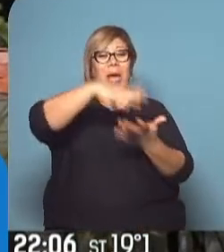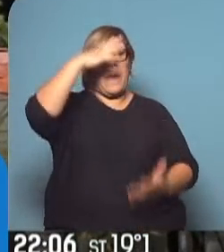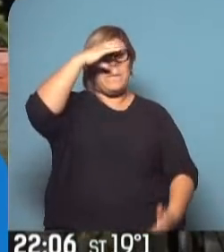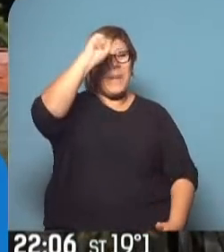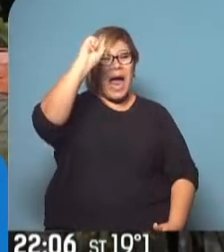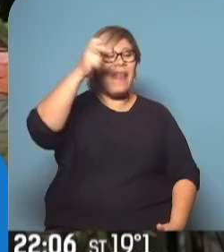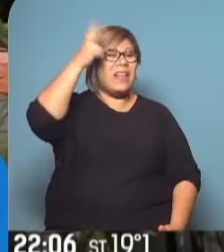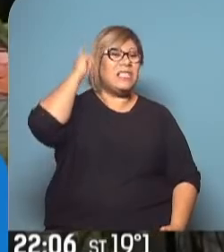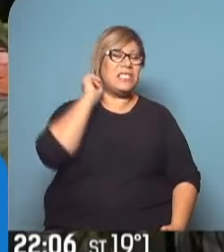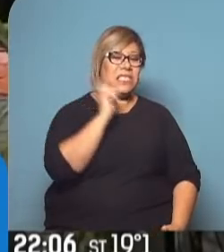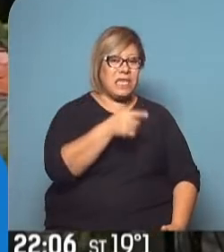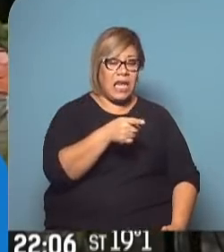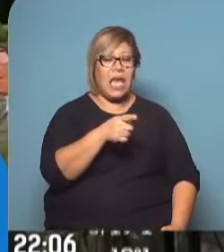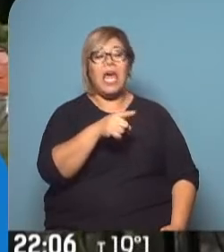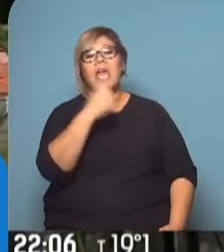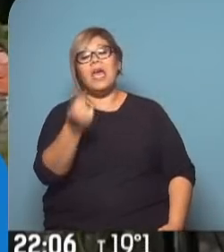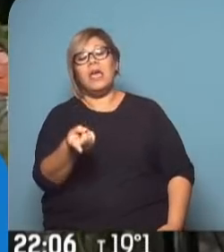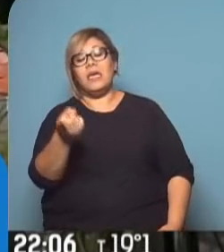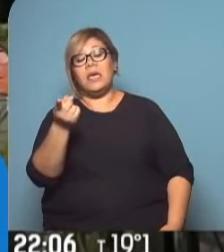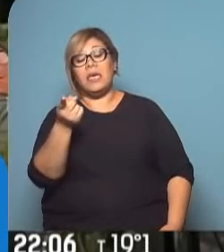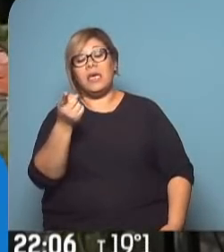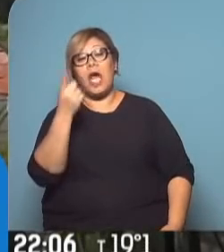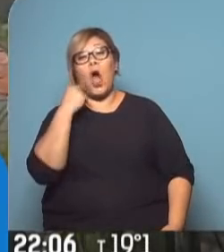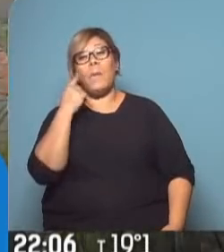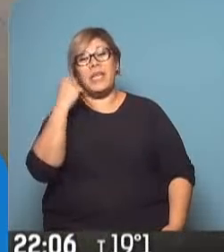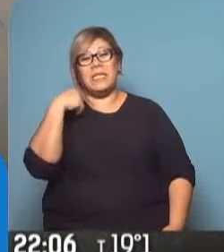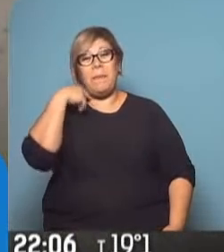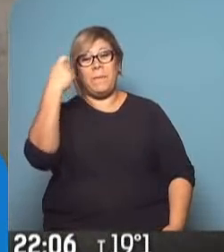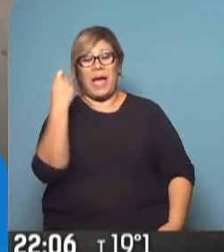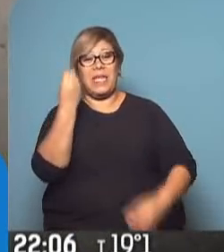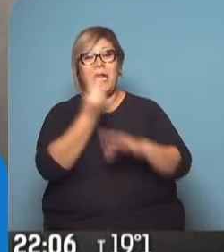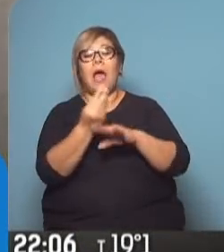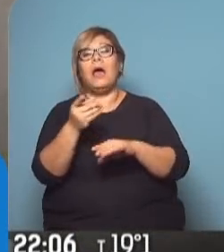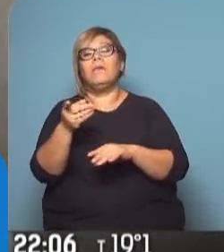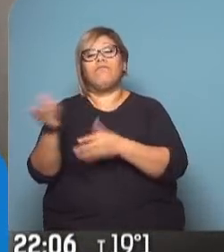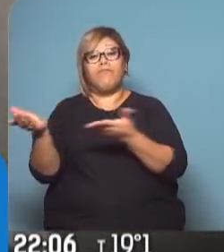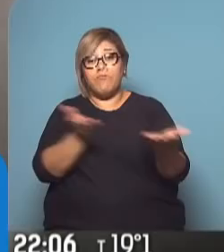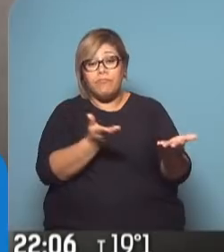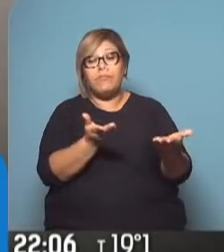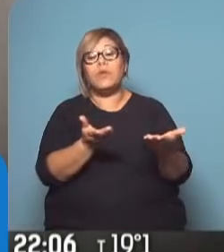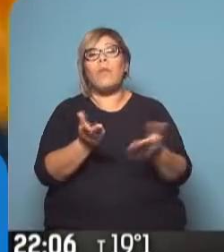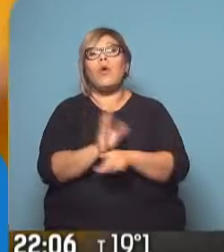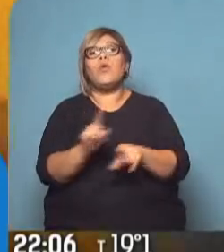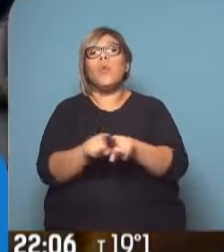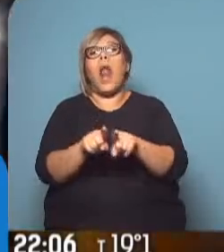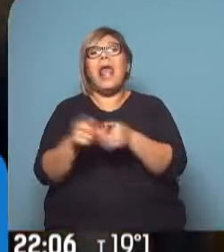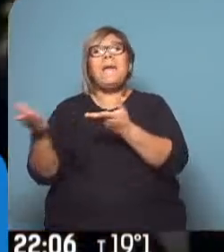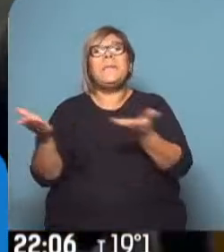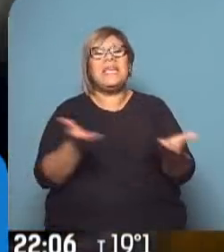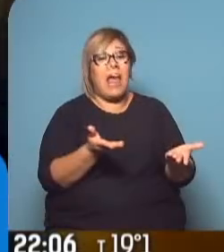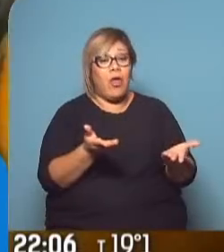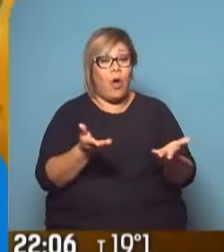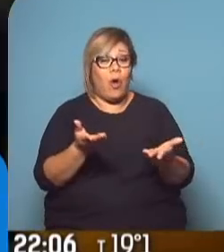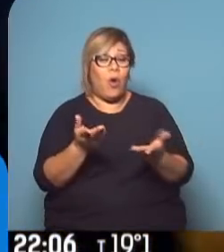Silva Fernández, donde se encuentra, según aclararon, en calidad de huésped y no de asilado político. La